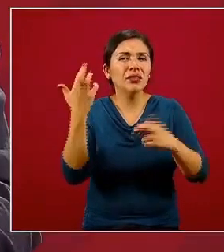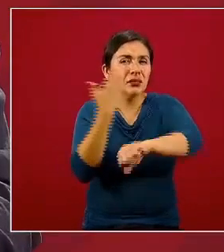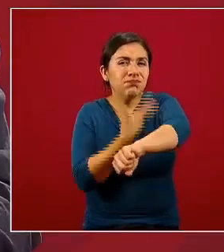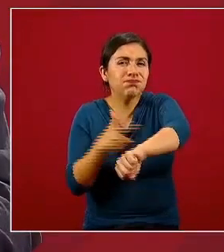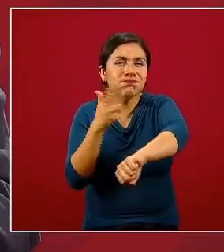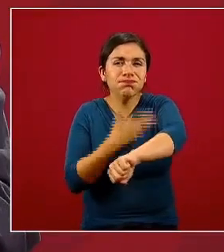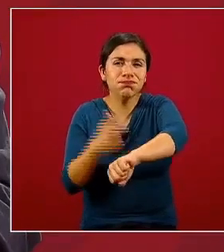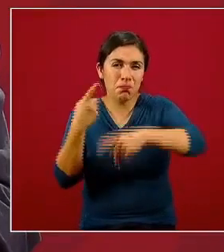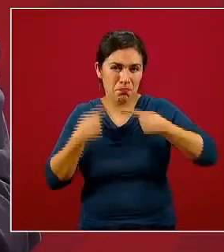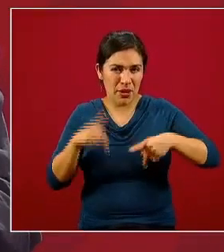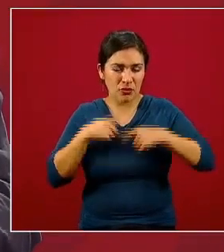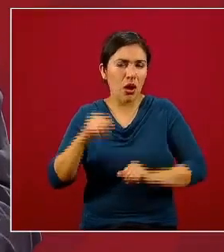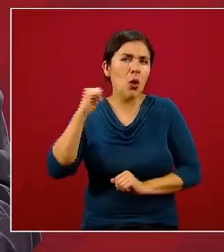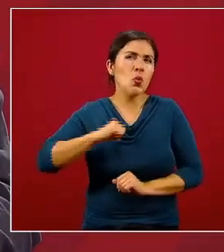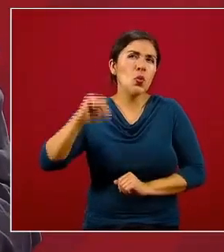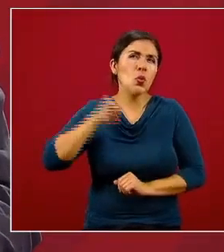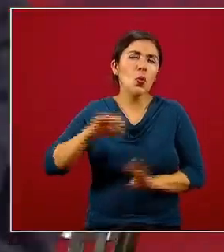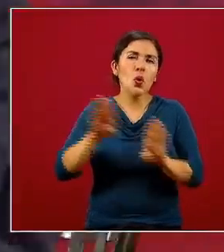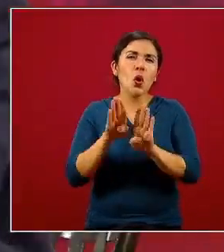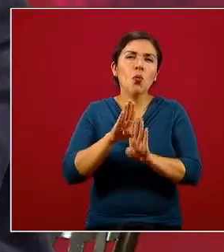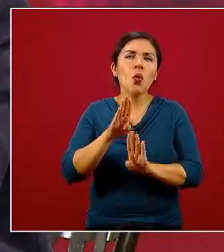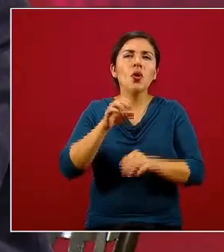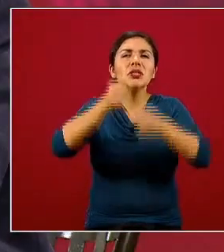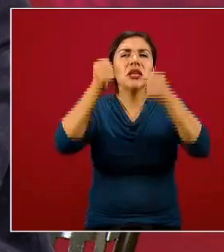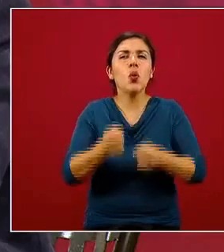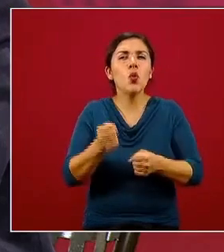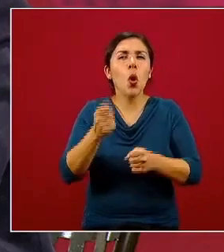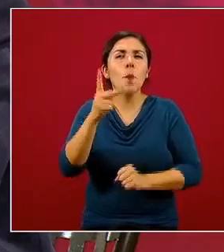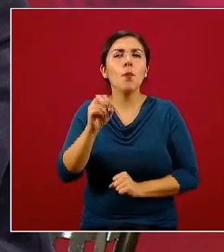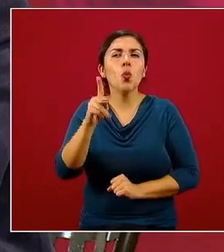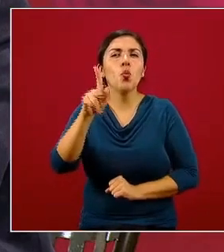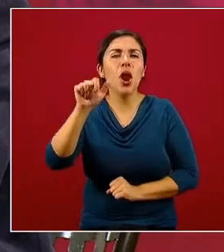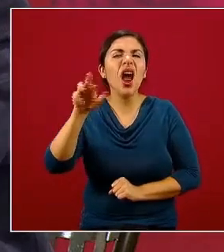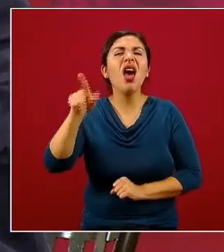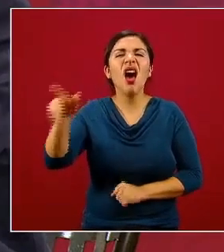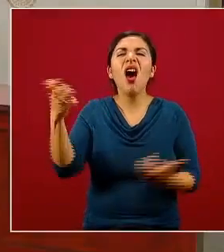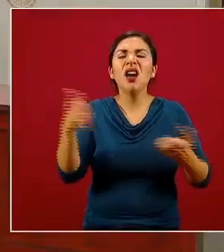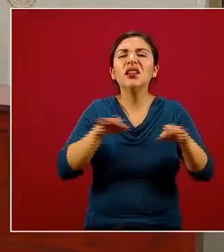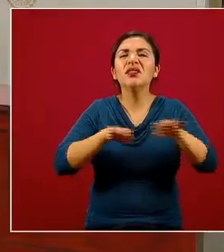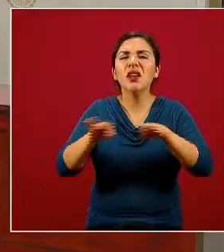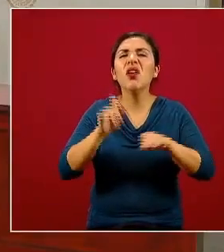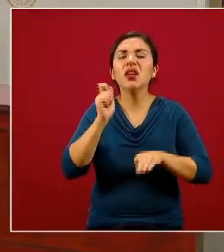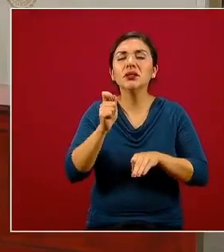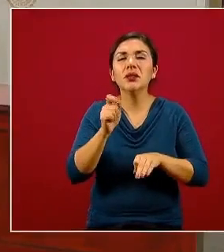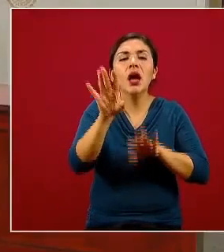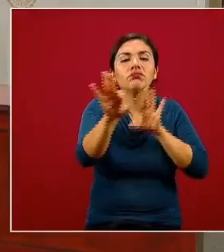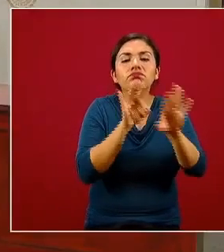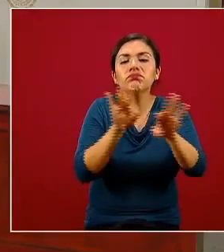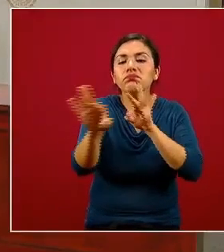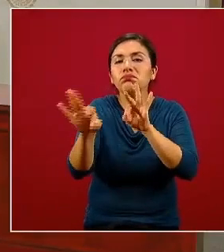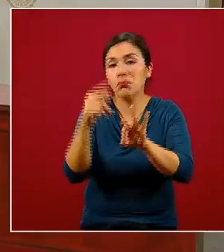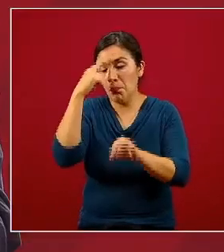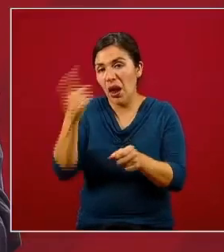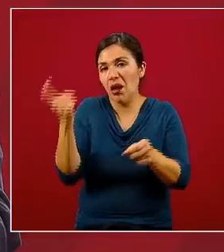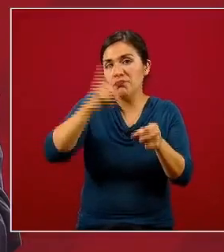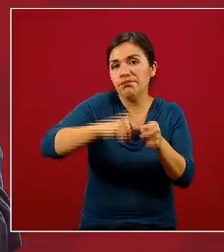gestores que antiguamente en el modelo del Seguro Popular lo que se dedicaban era al reclutamiento, a la